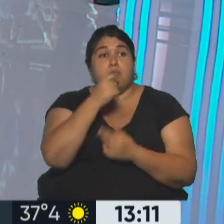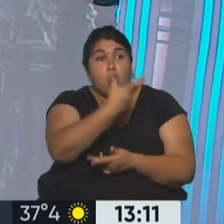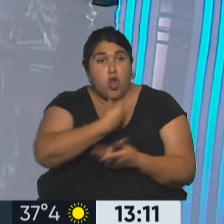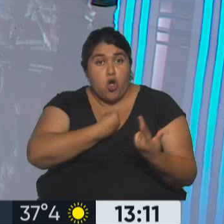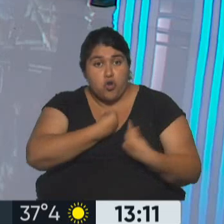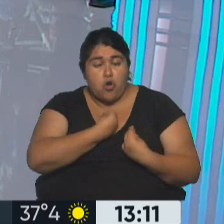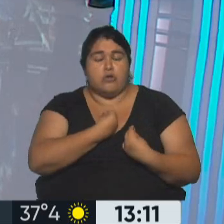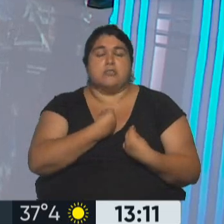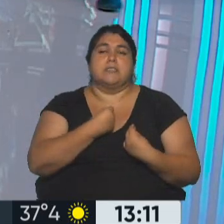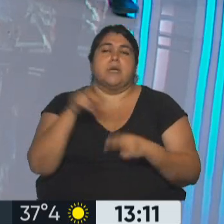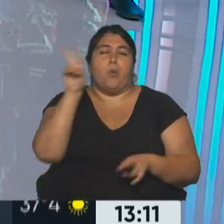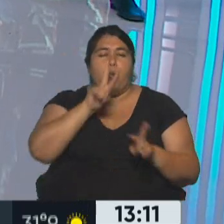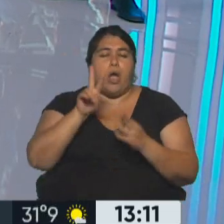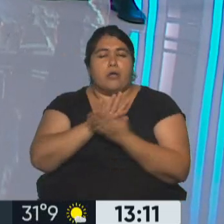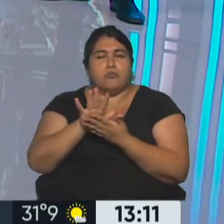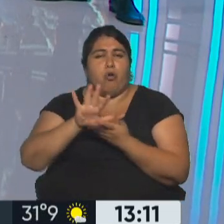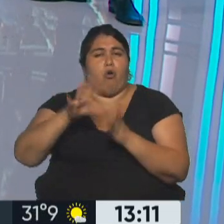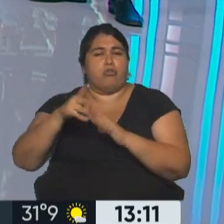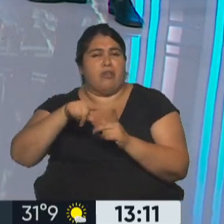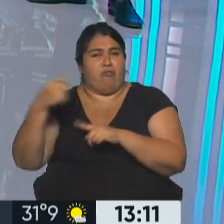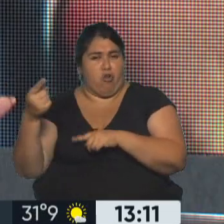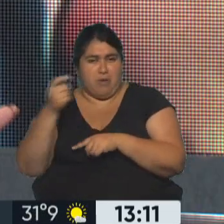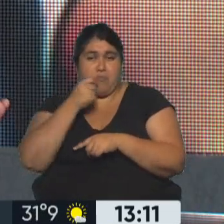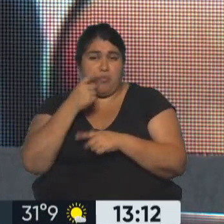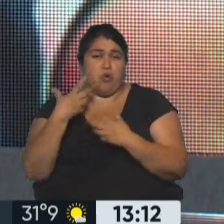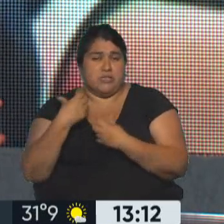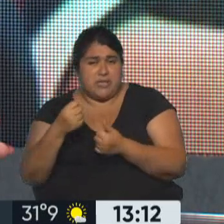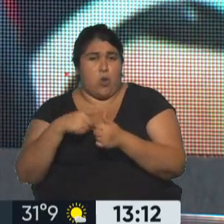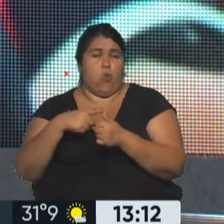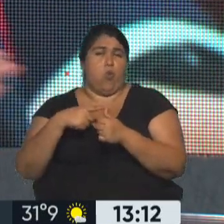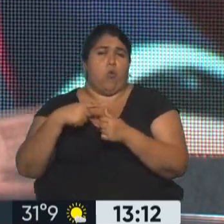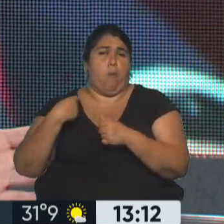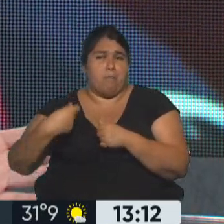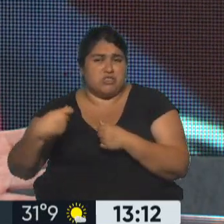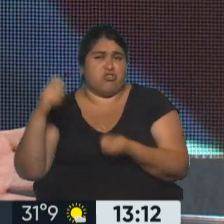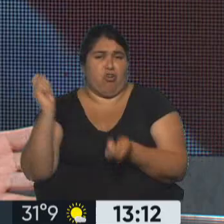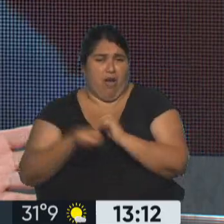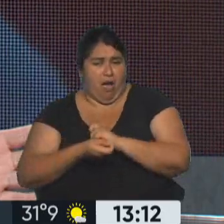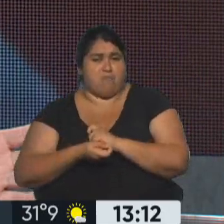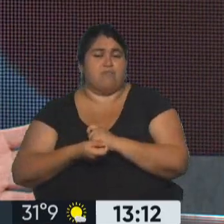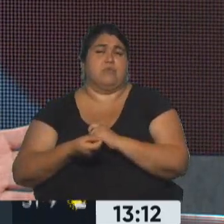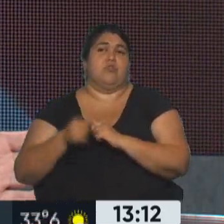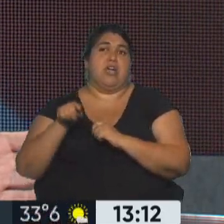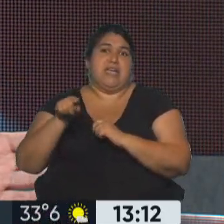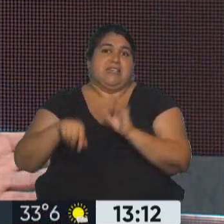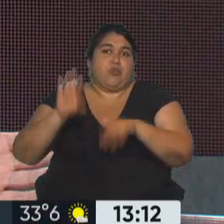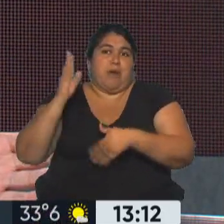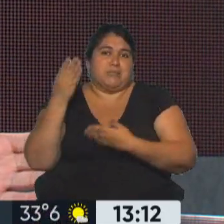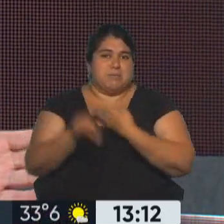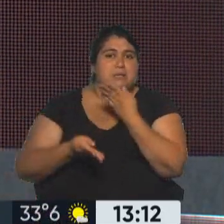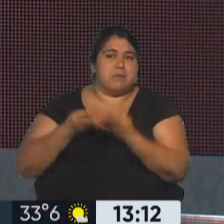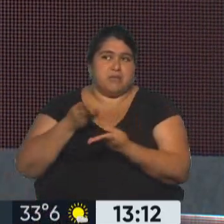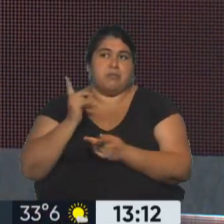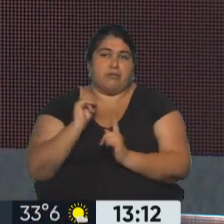constitucional para modificar cuestiones en la sanidad, en las pensiones, entre otras, que repito, son las grandes demandas que todavía